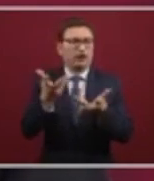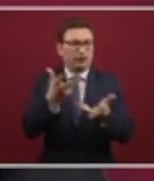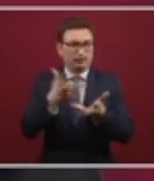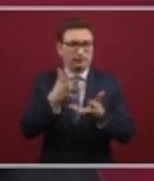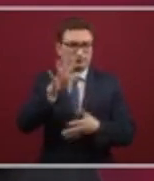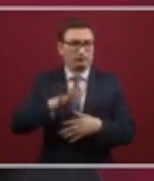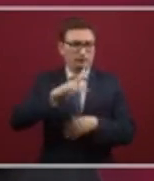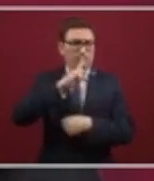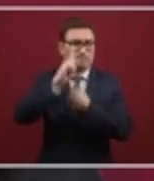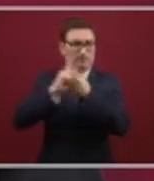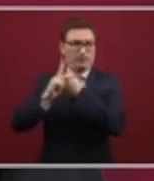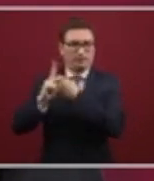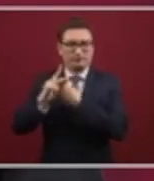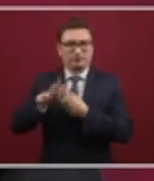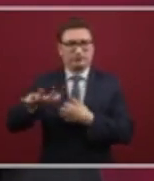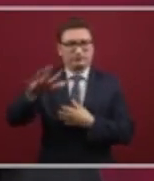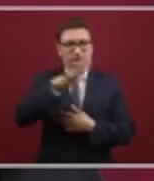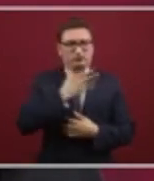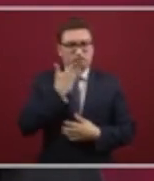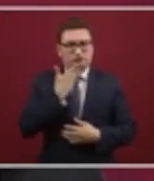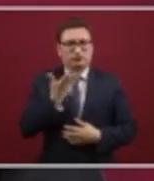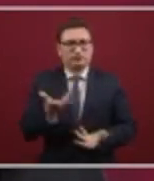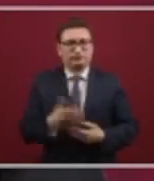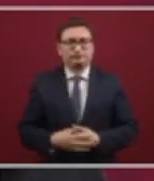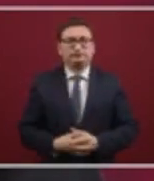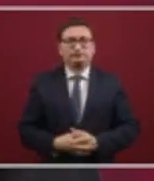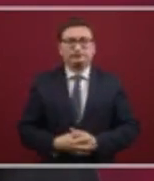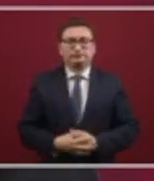países populistas,